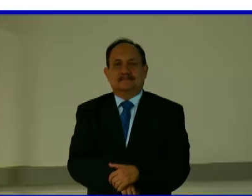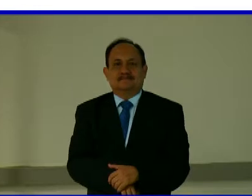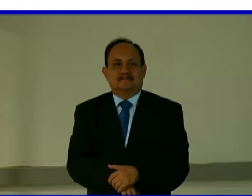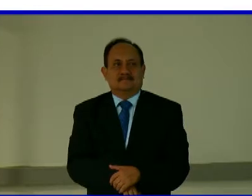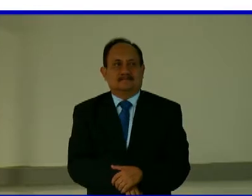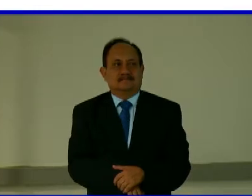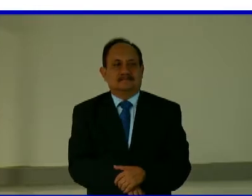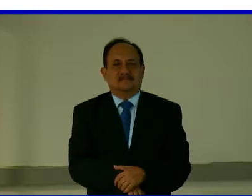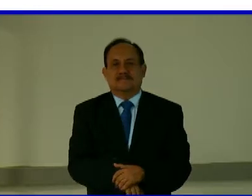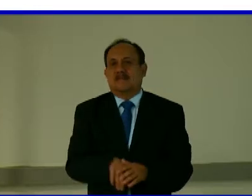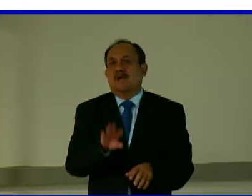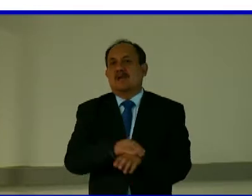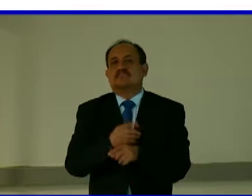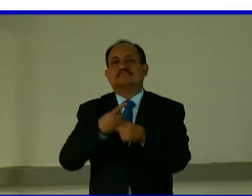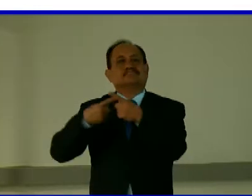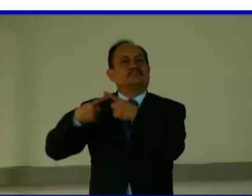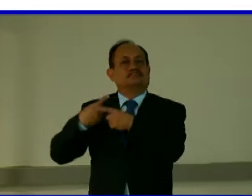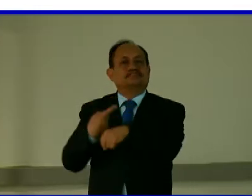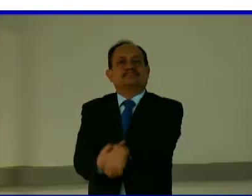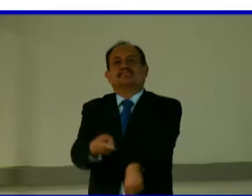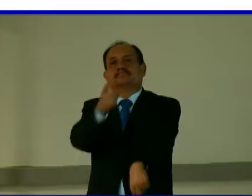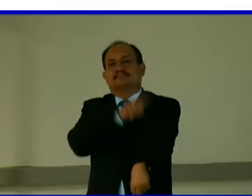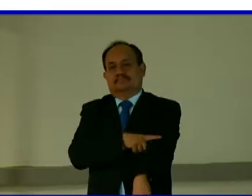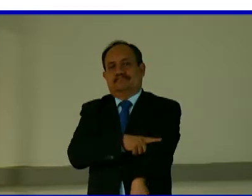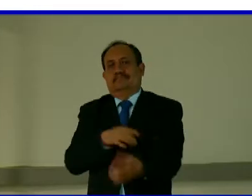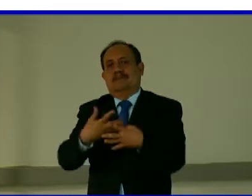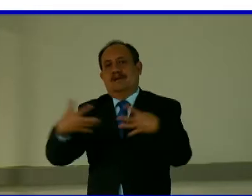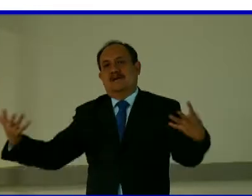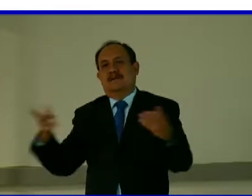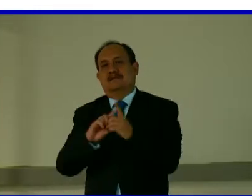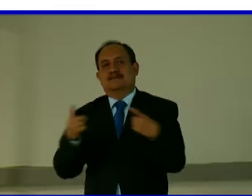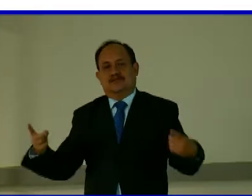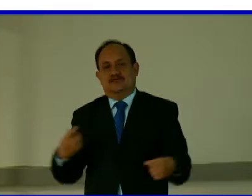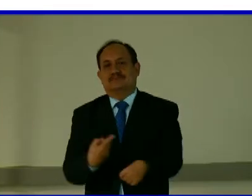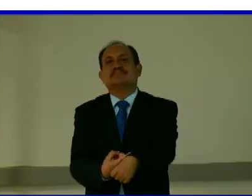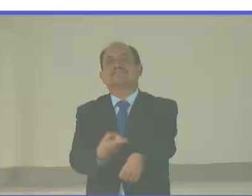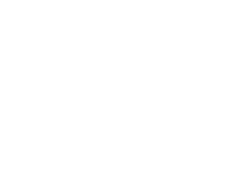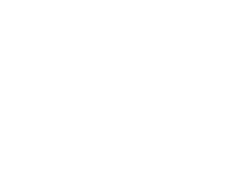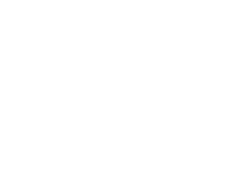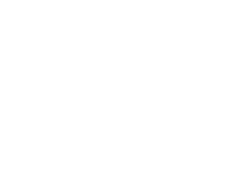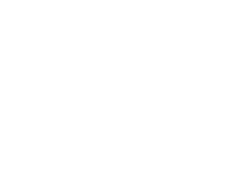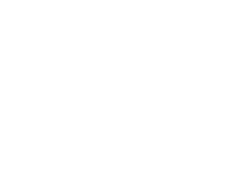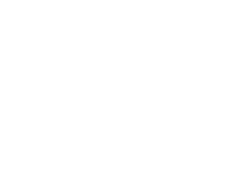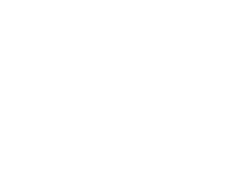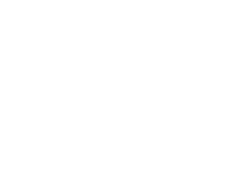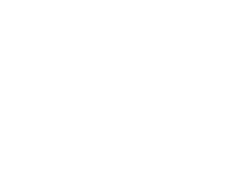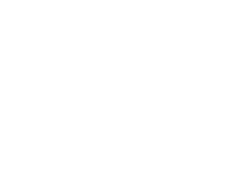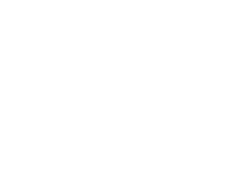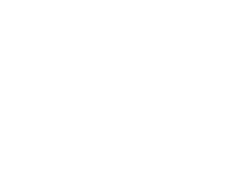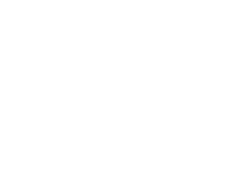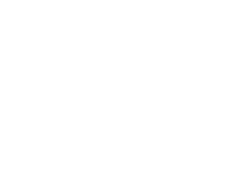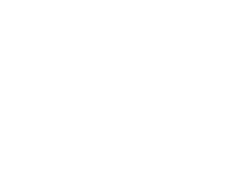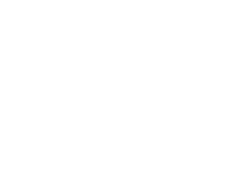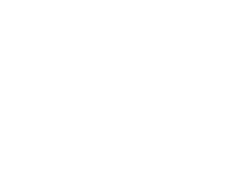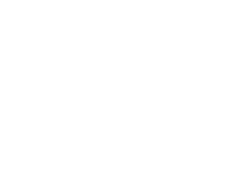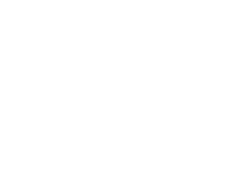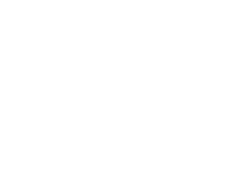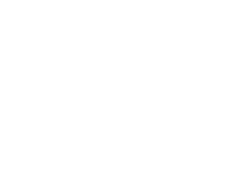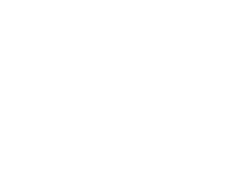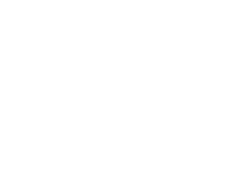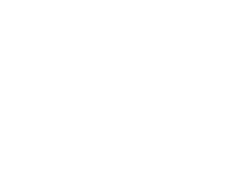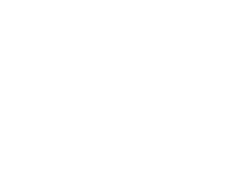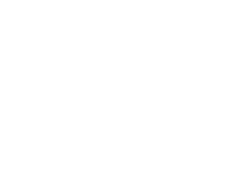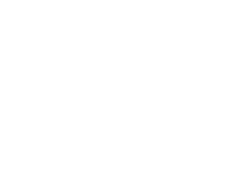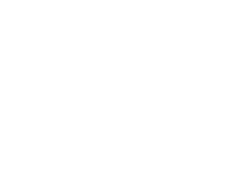Así que volviendo a la red del desarrollo, yo puedo tener un estudiante que